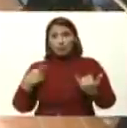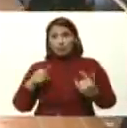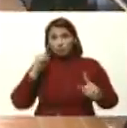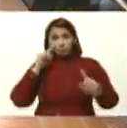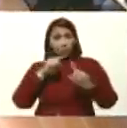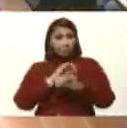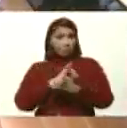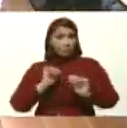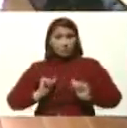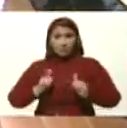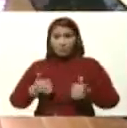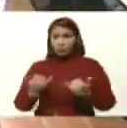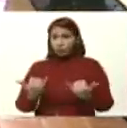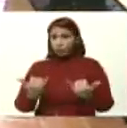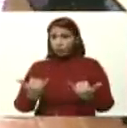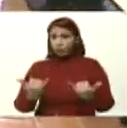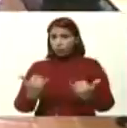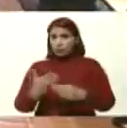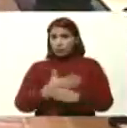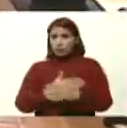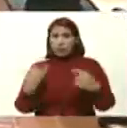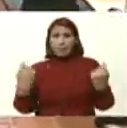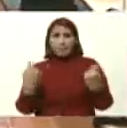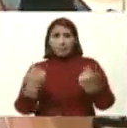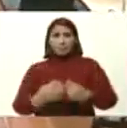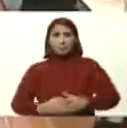ya arrancamos en la precampaña.